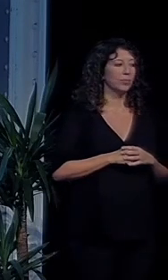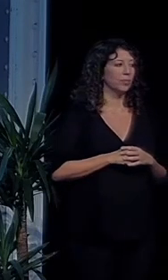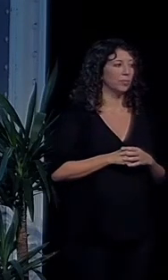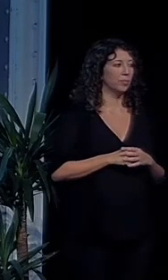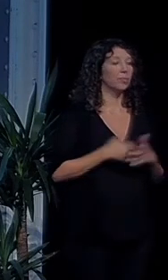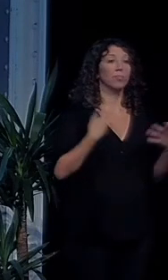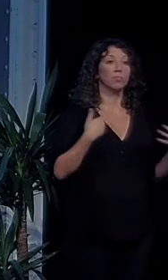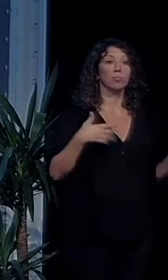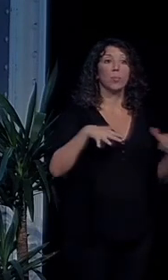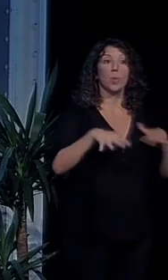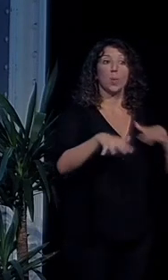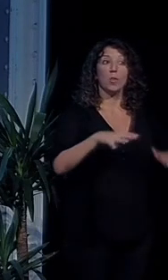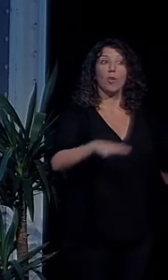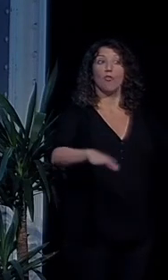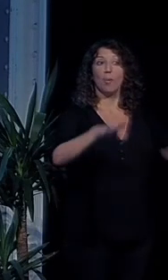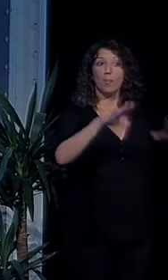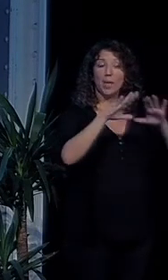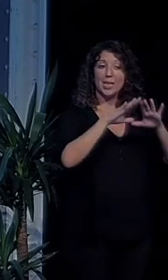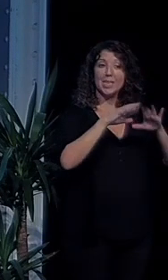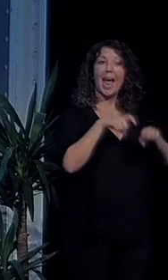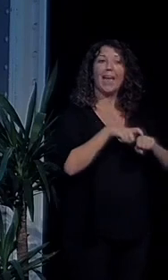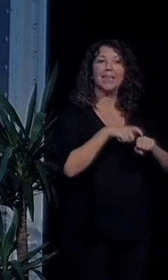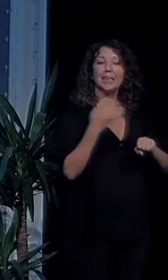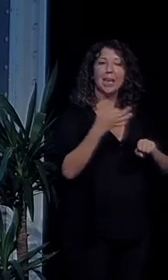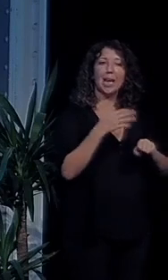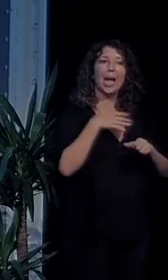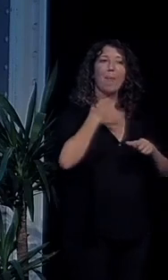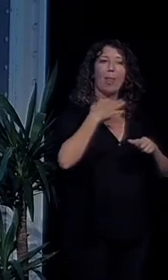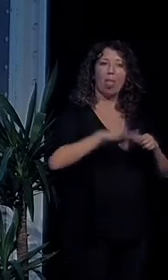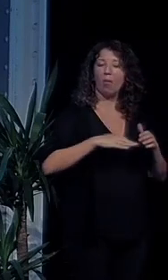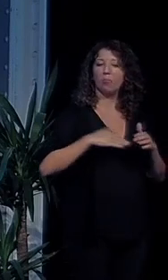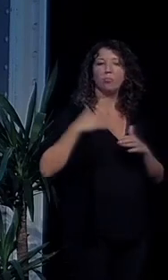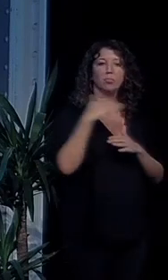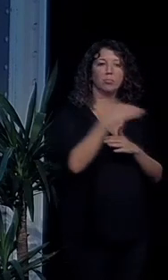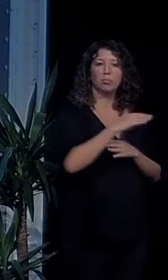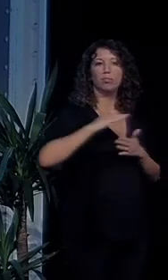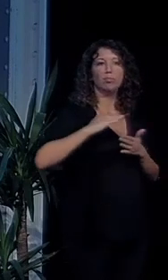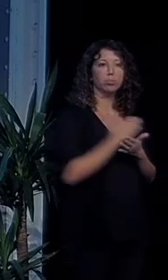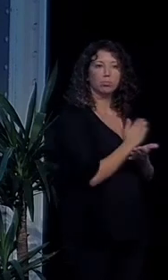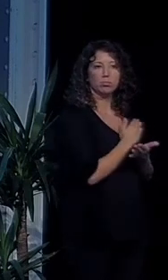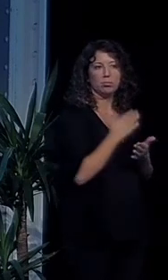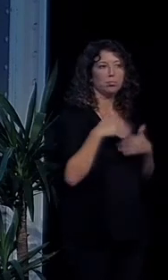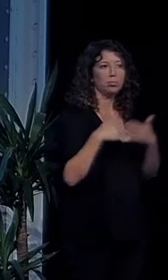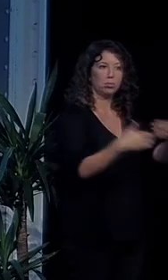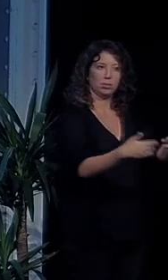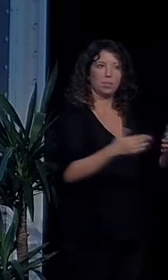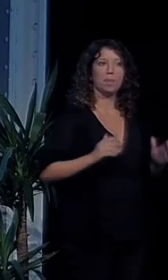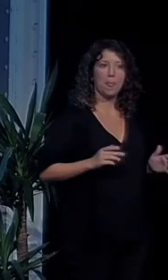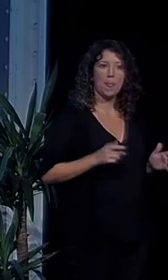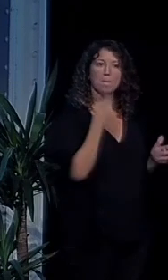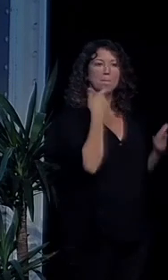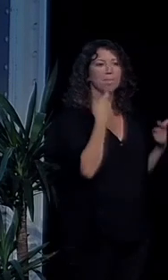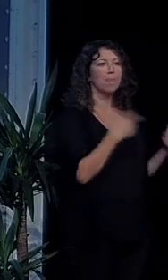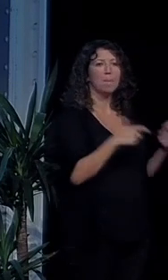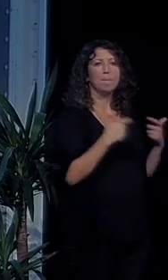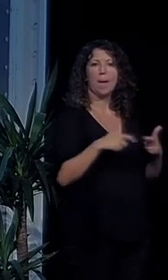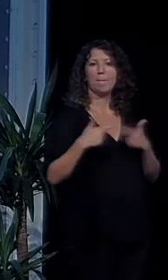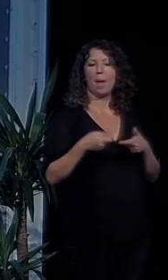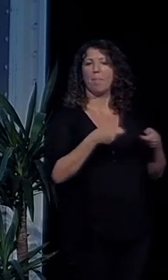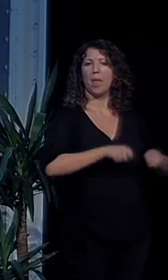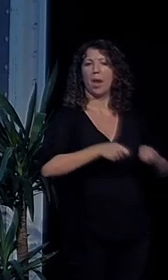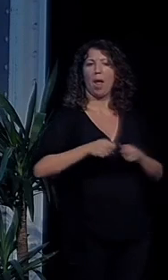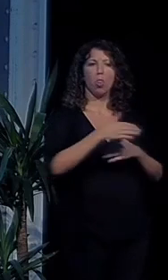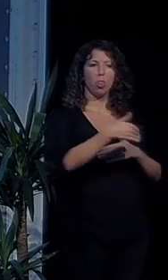caracteriza al feminismo es su capacidad de ir hacia adelante, su capacidad de no quedarse en categorías estancas, en